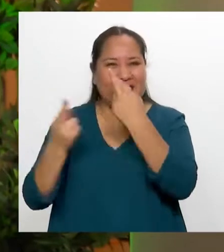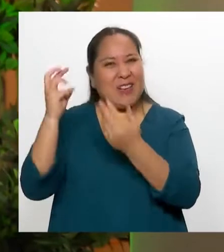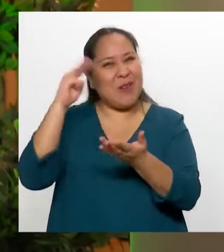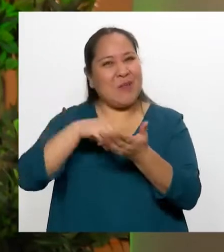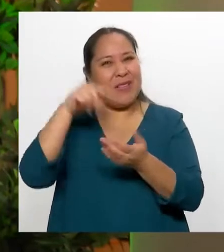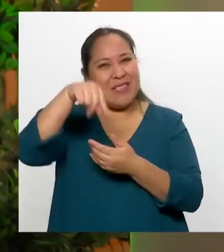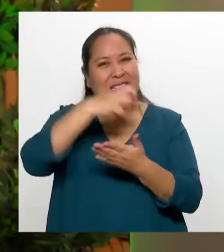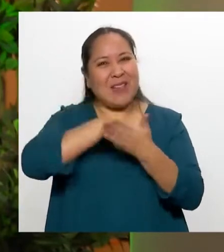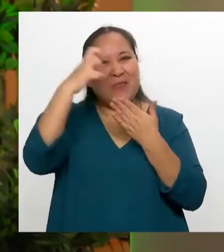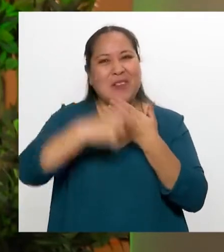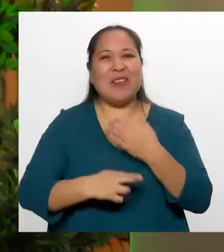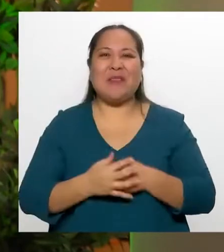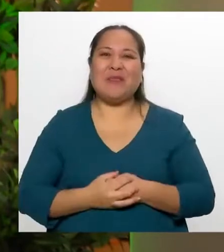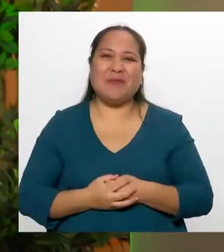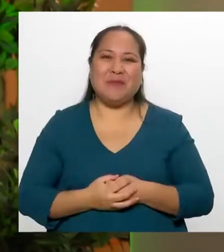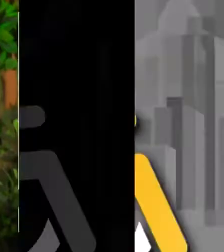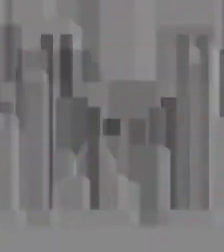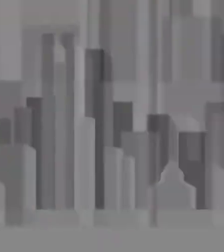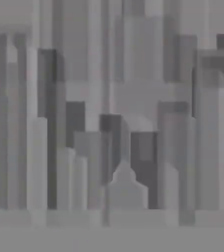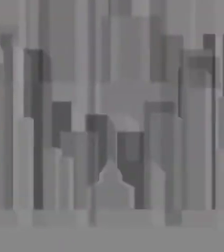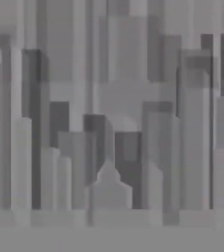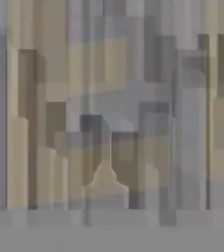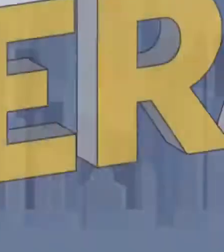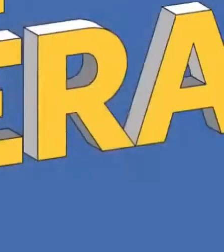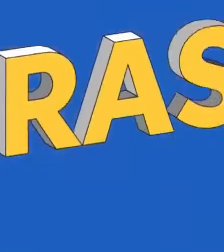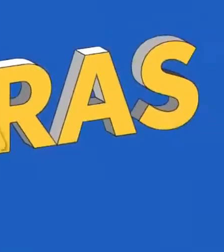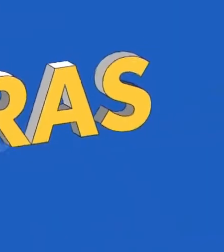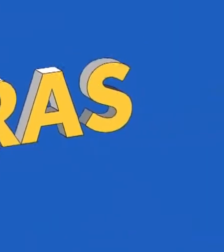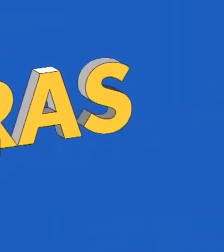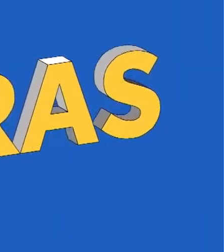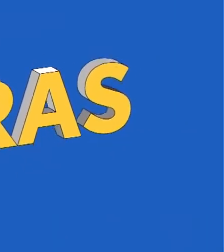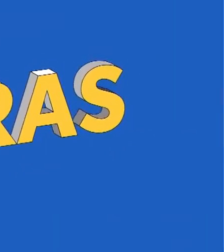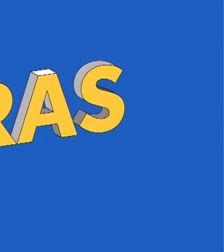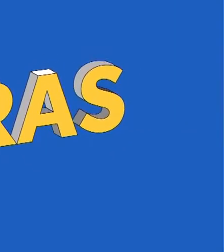estamos regresando con más en el programa.